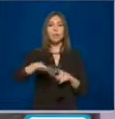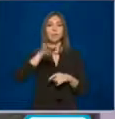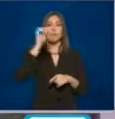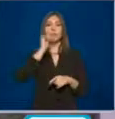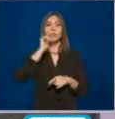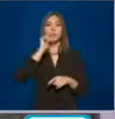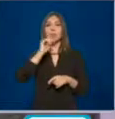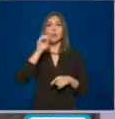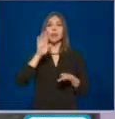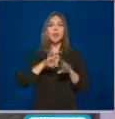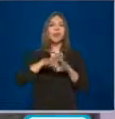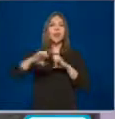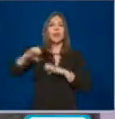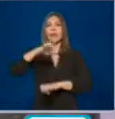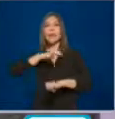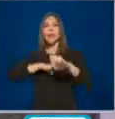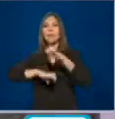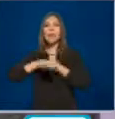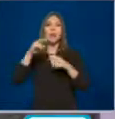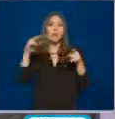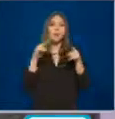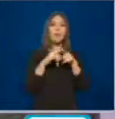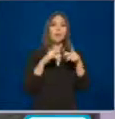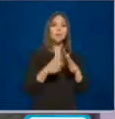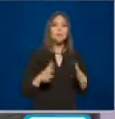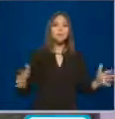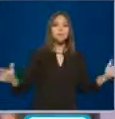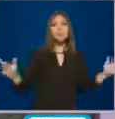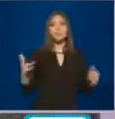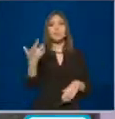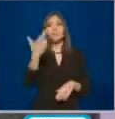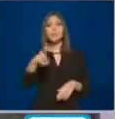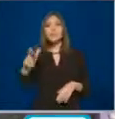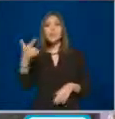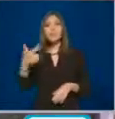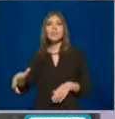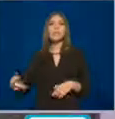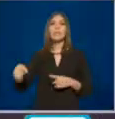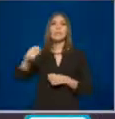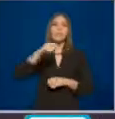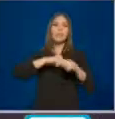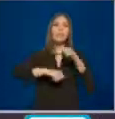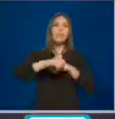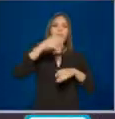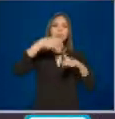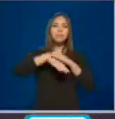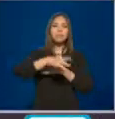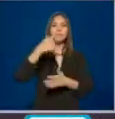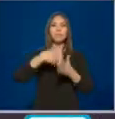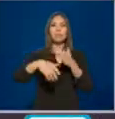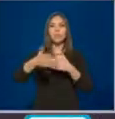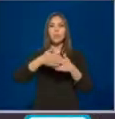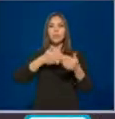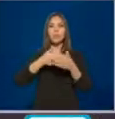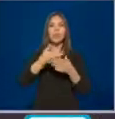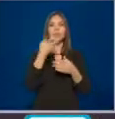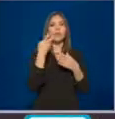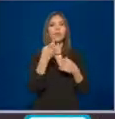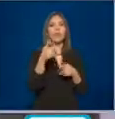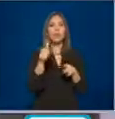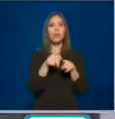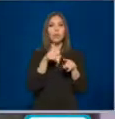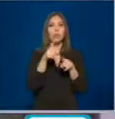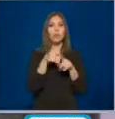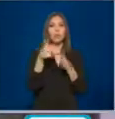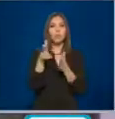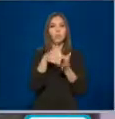encontramos a las grandes embajadas, los parques, Sí. los restaurantes, Las tiendas más tiendas de grandes, ¿no? ajá. Entonces es un color, es un rubio,